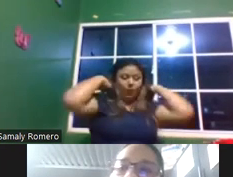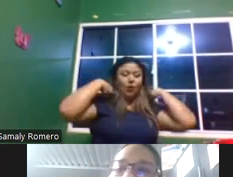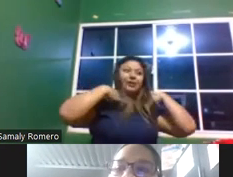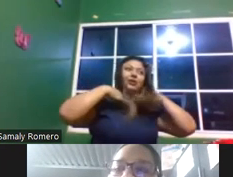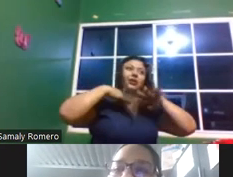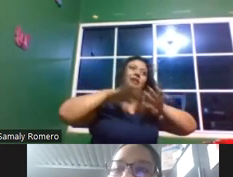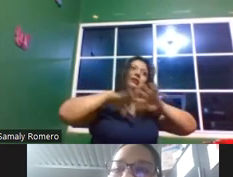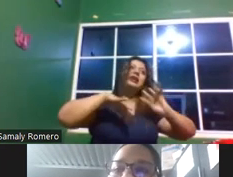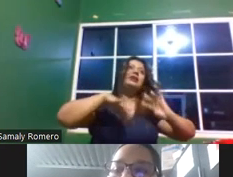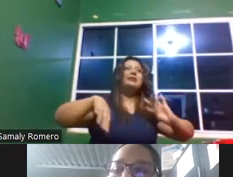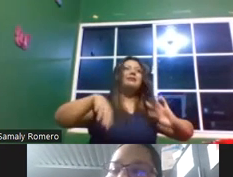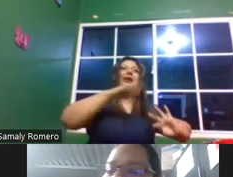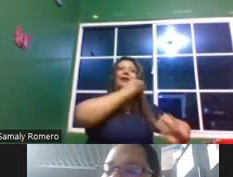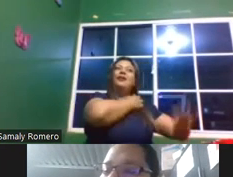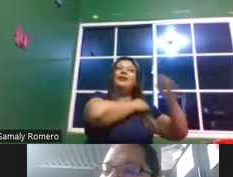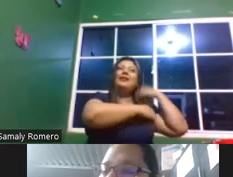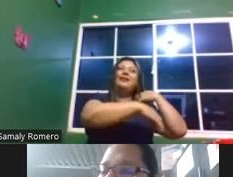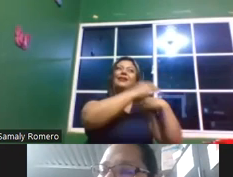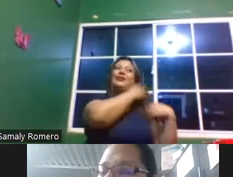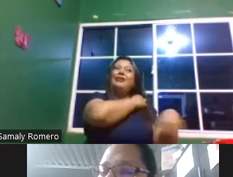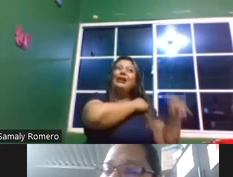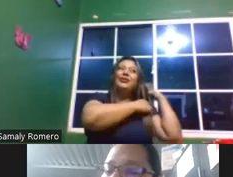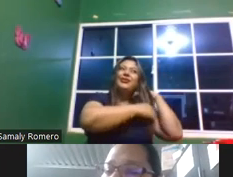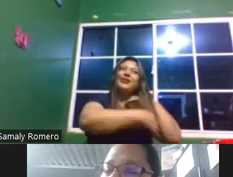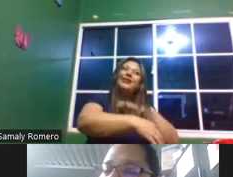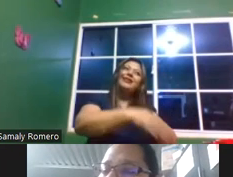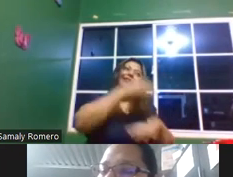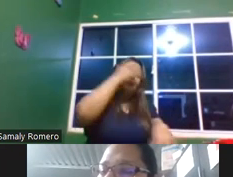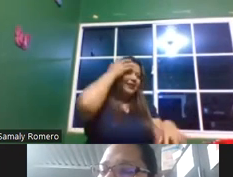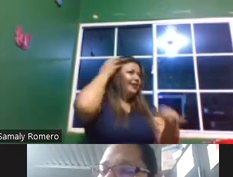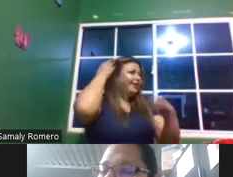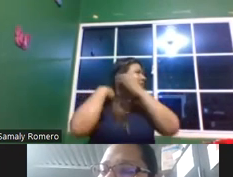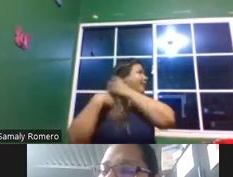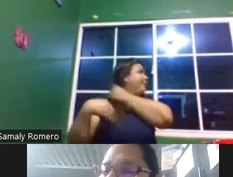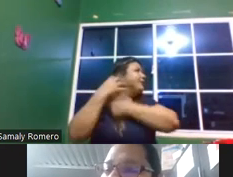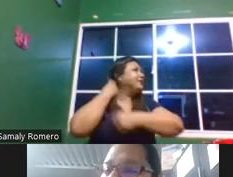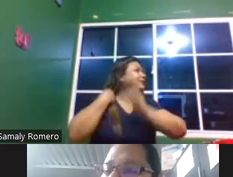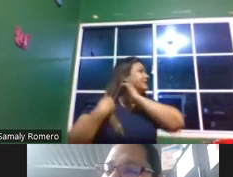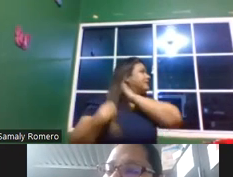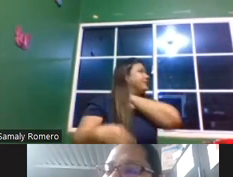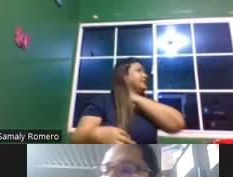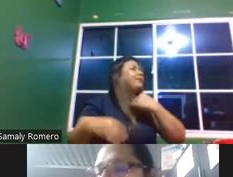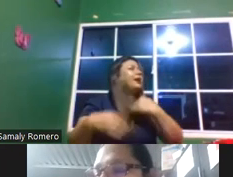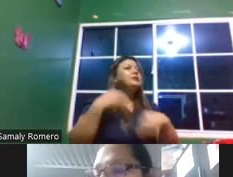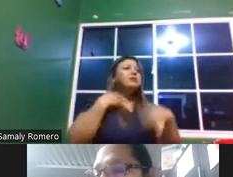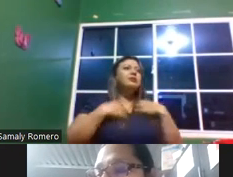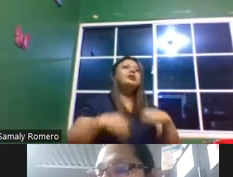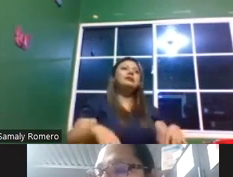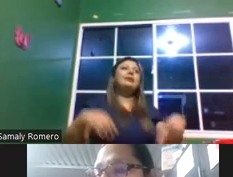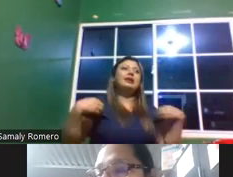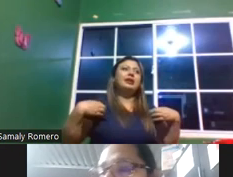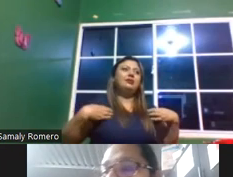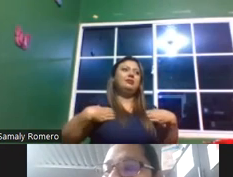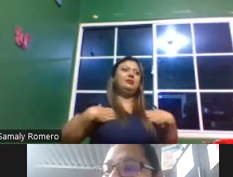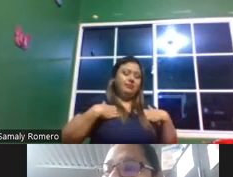aplicamos? Debemos ser lo más técnico posible para poder ser profesionales. La profesionalidad